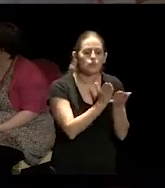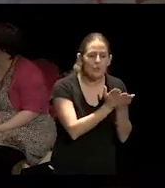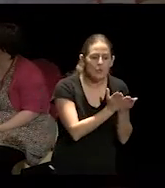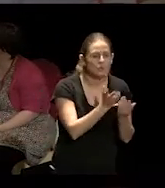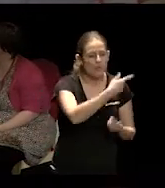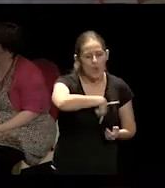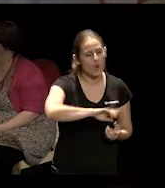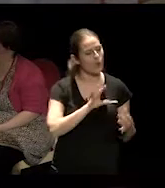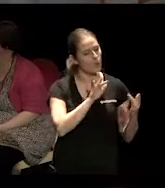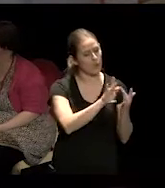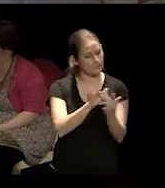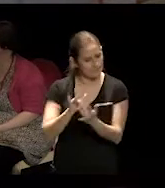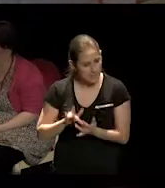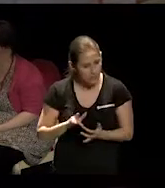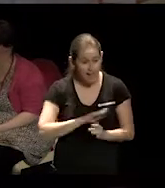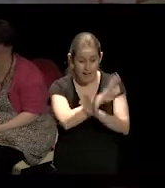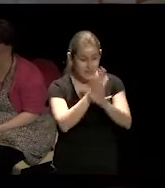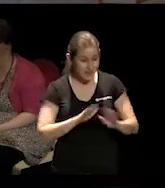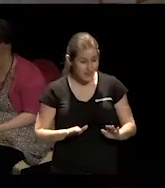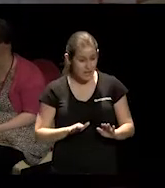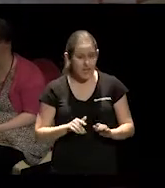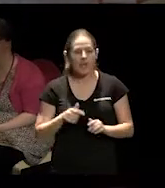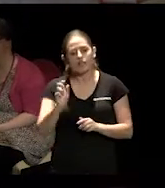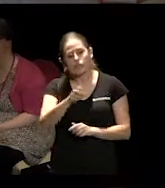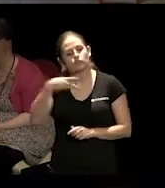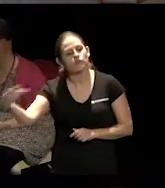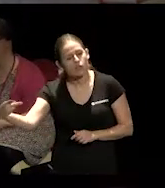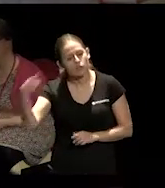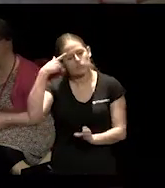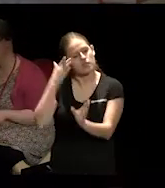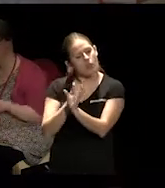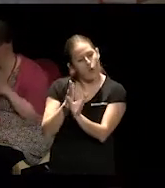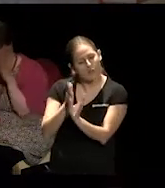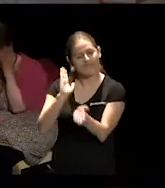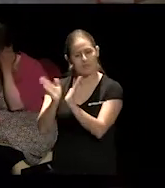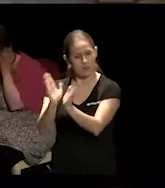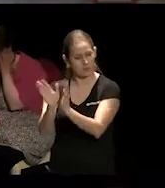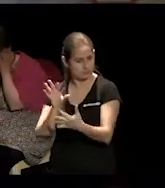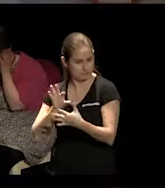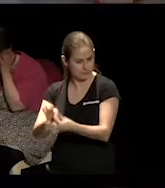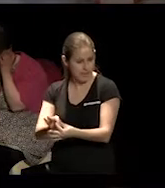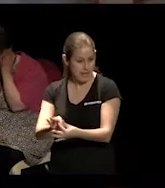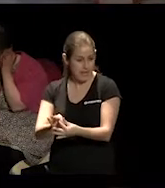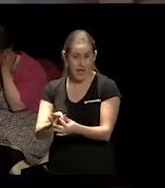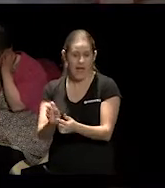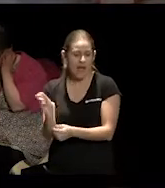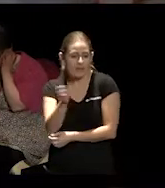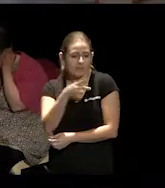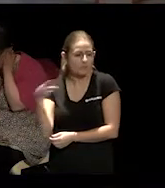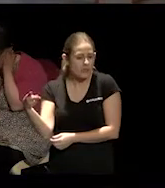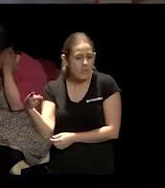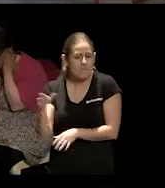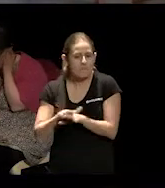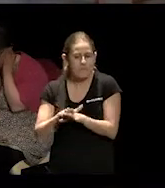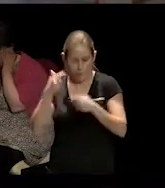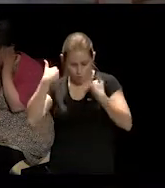una finalidad terapéutica a nivel fisiológico, lo primero. Y luego tiene una gran repercusión en cuanto al conocimiento de mi cuerpo,